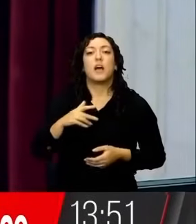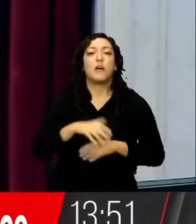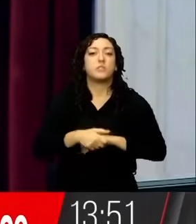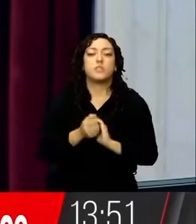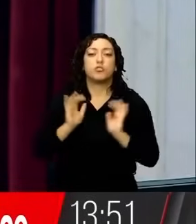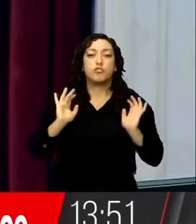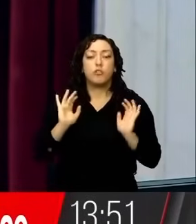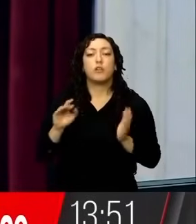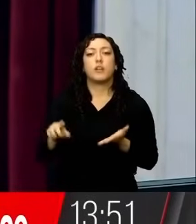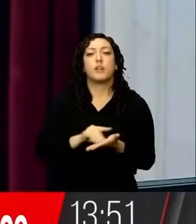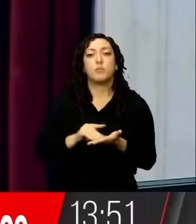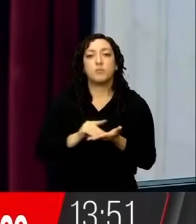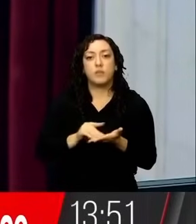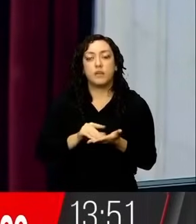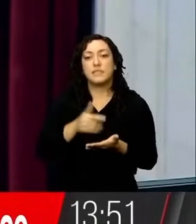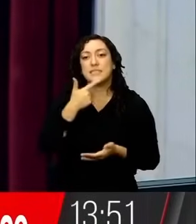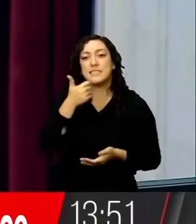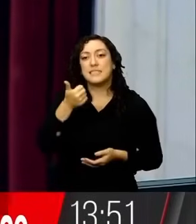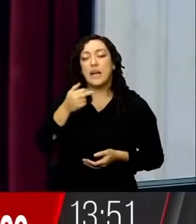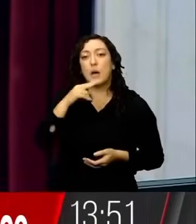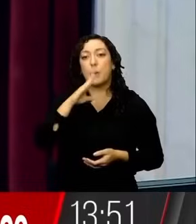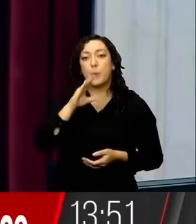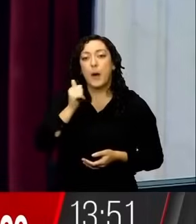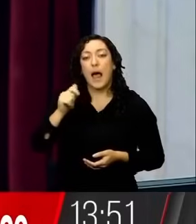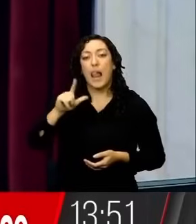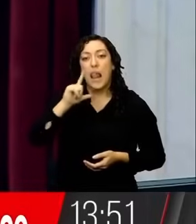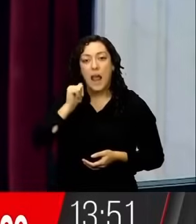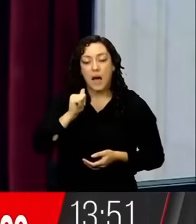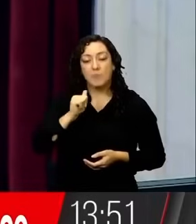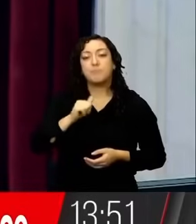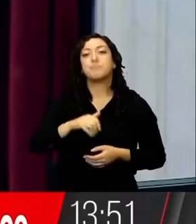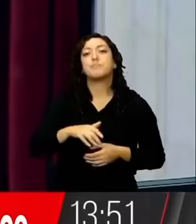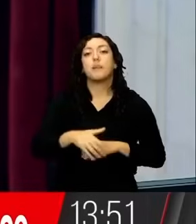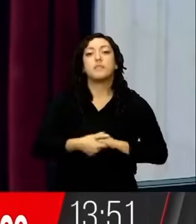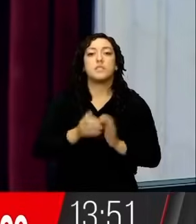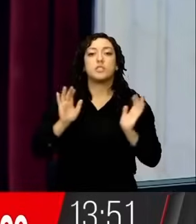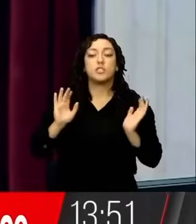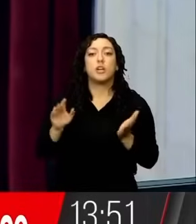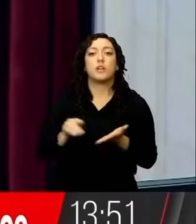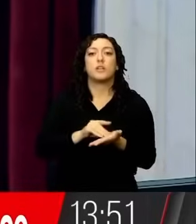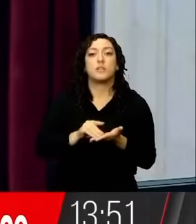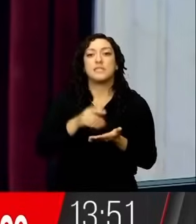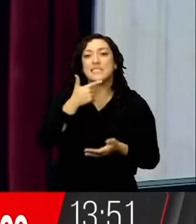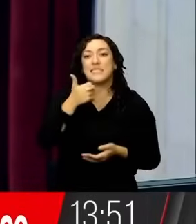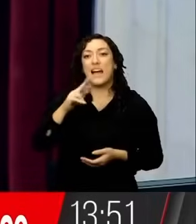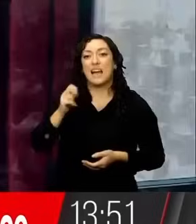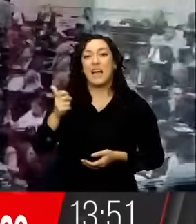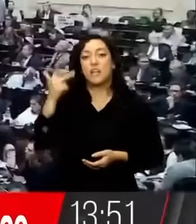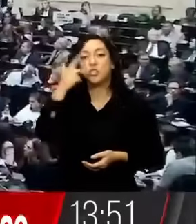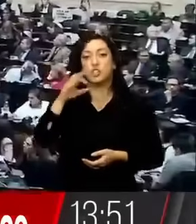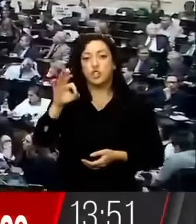Abstención. Diputada Natalia Zavala. Abstención. Diputada Natalia Saracho.